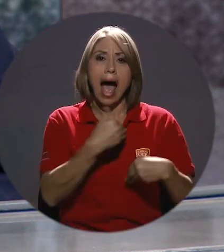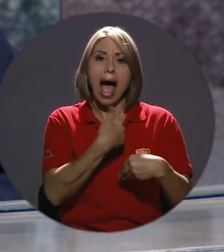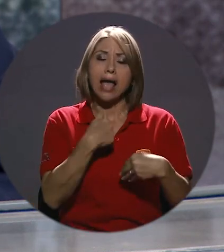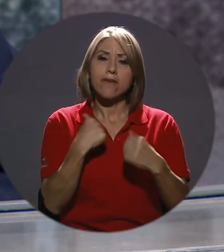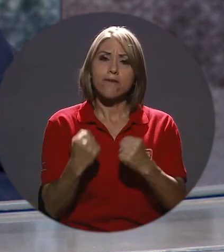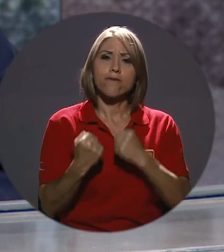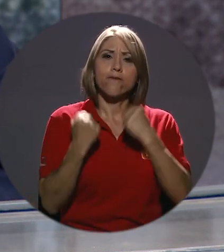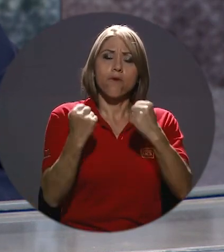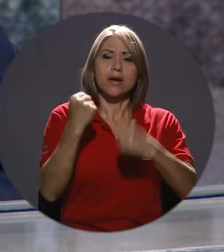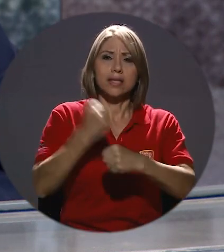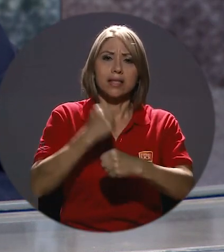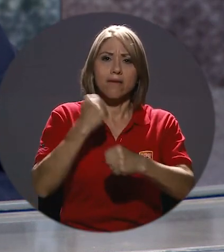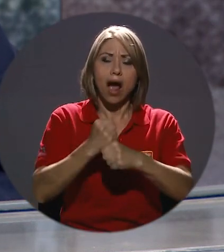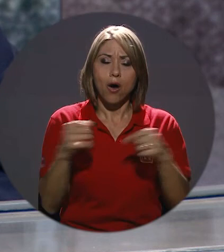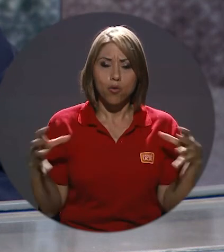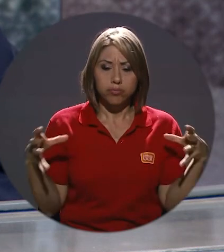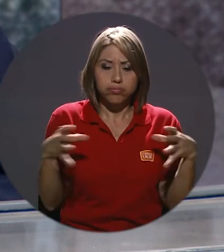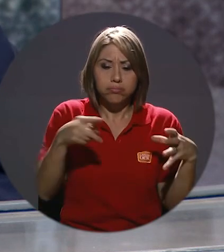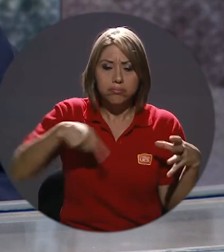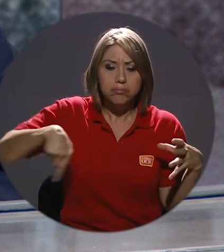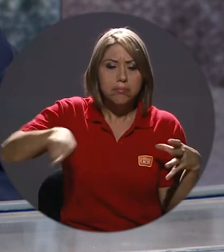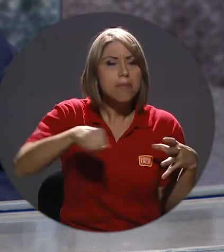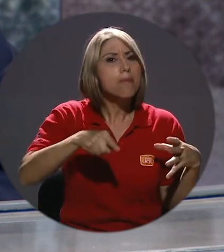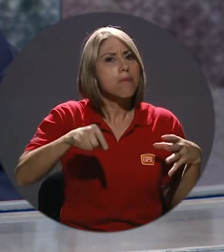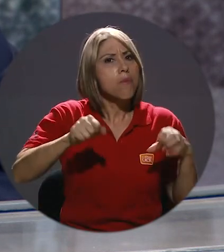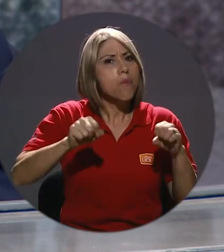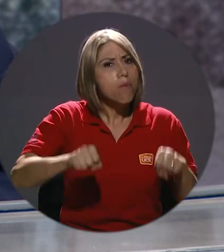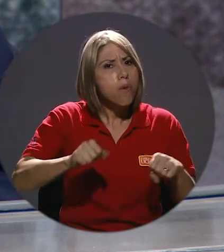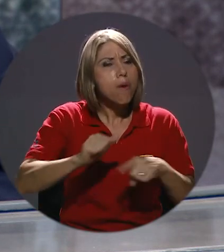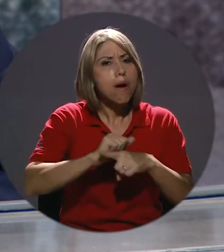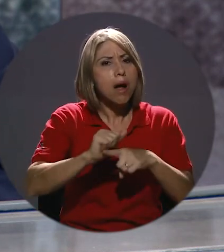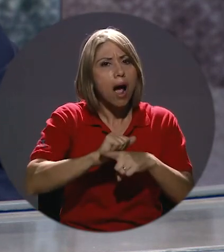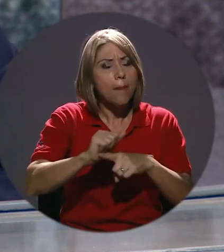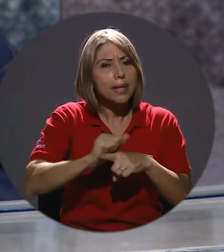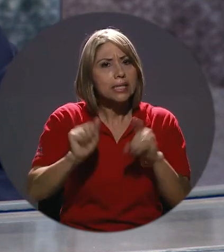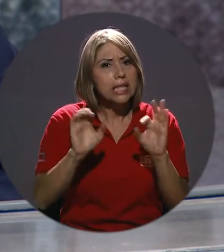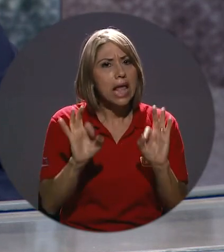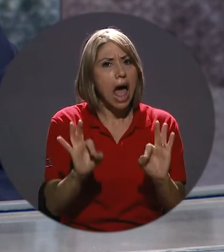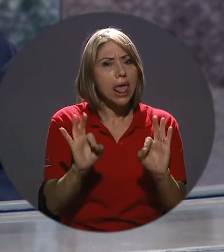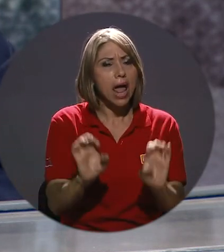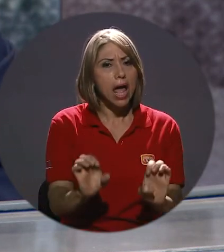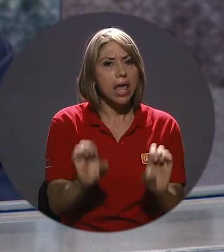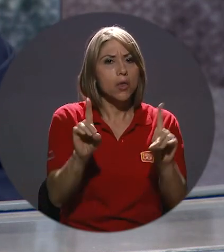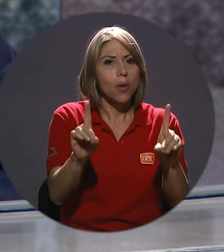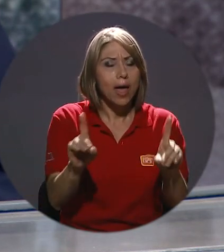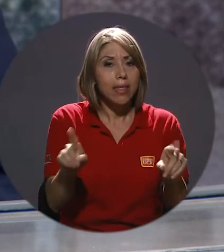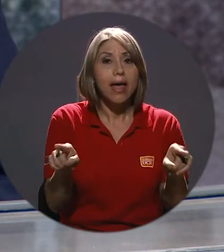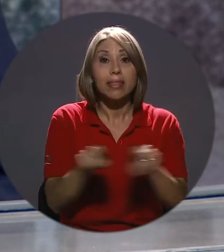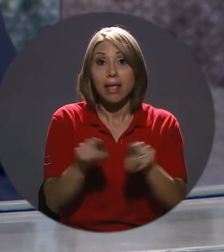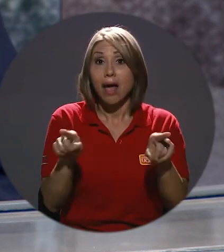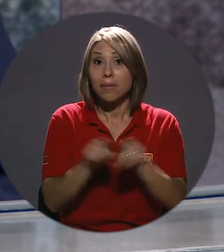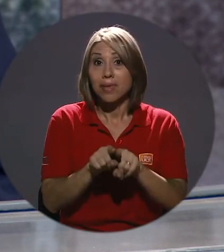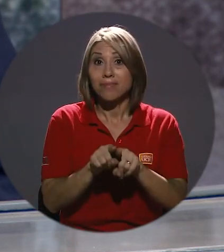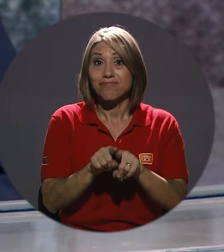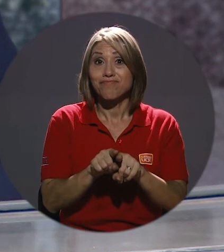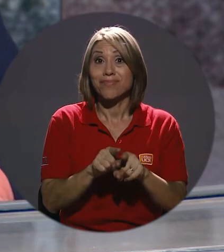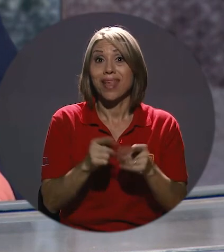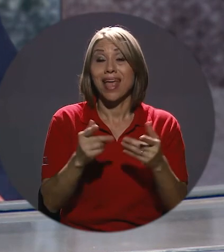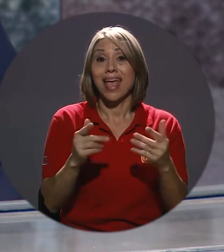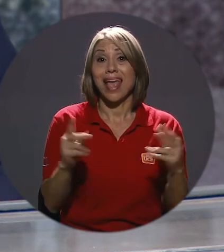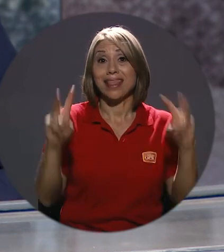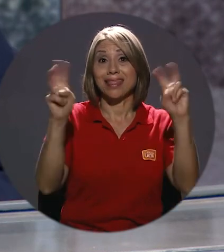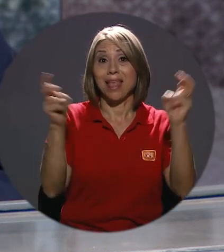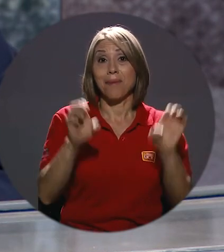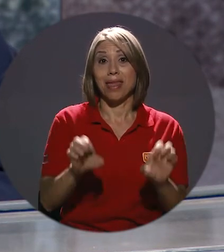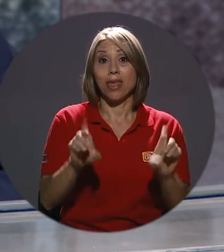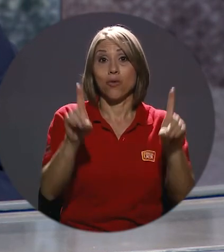fuerza de trabajo muy capacitada, muy educada, incluso la brecha en el tema de educación se ha